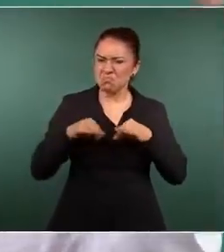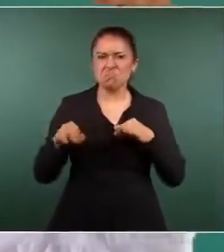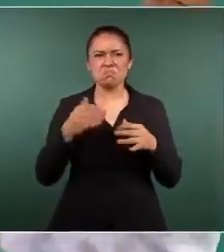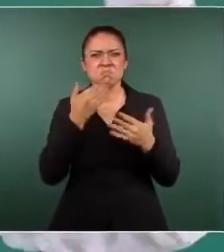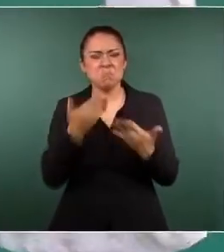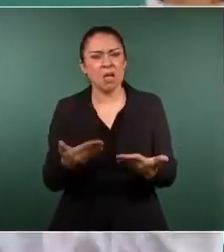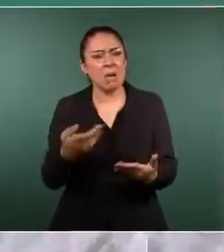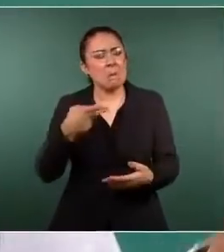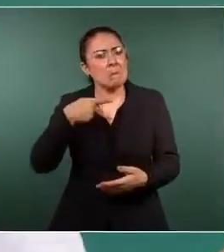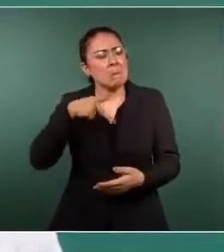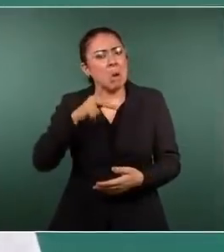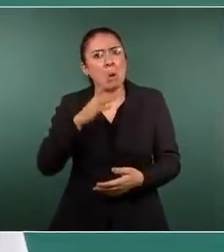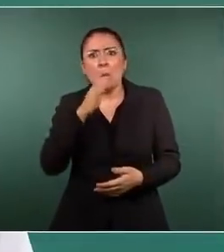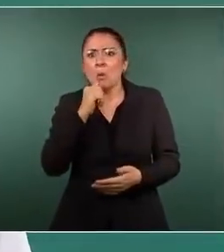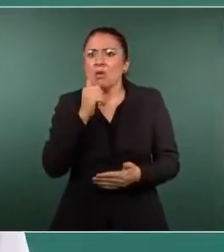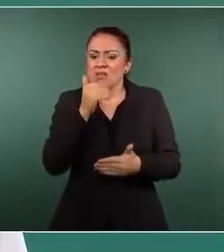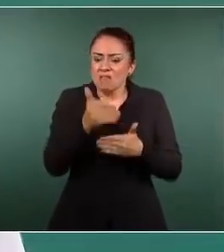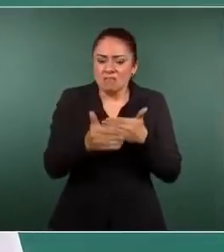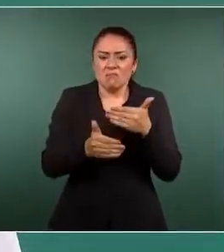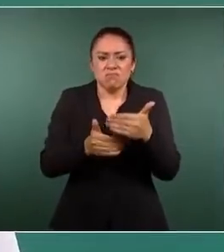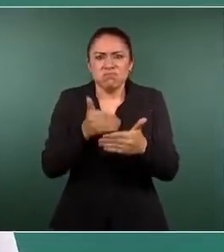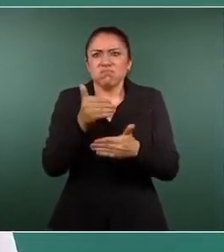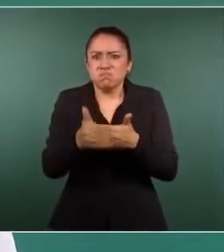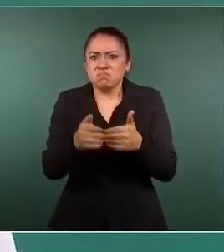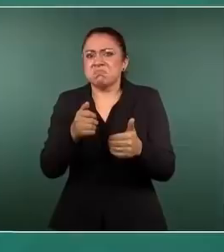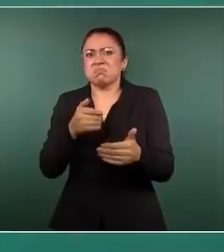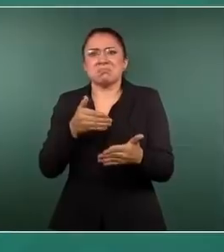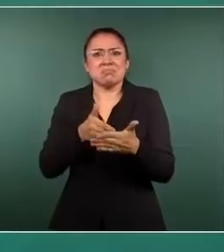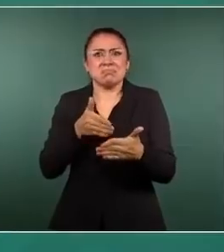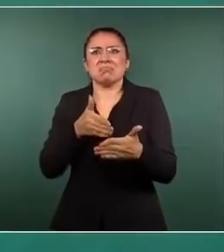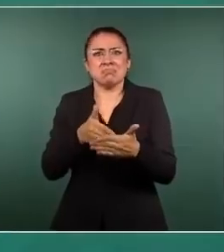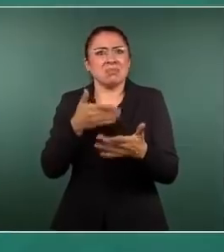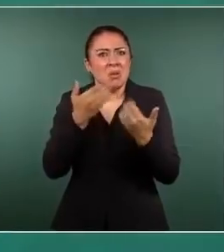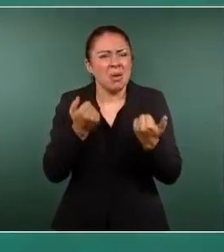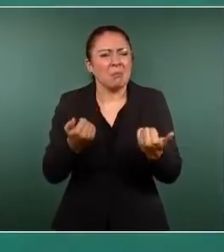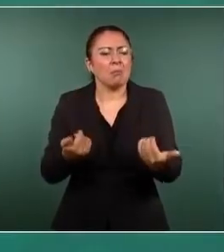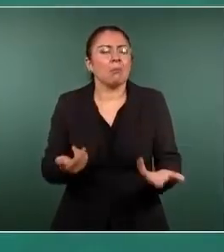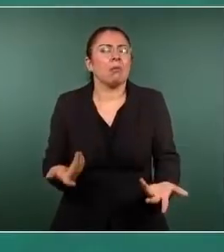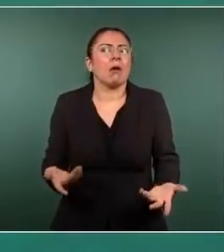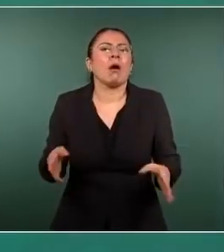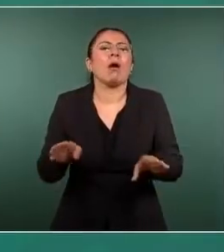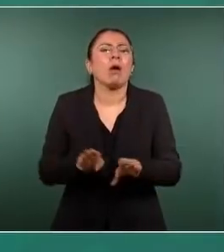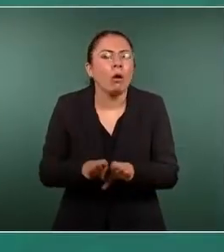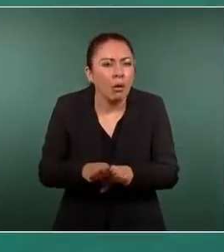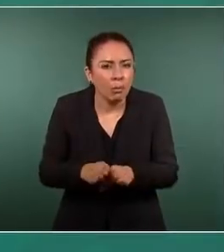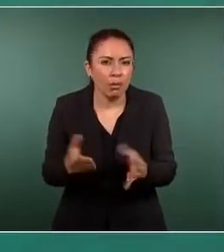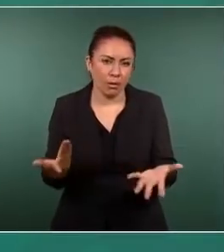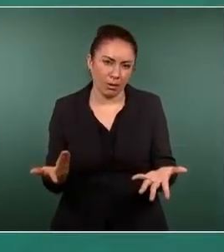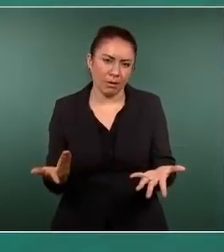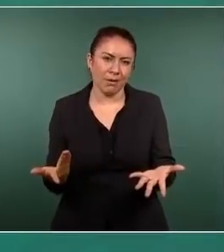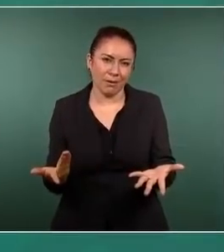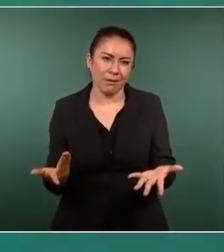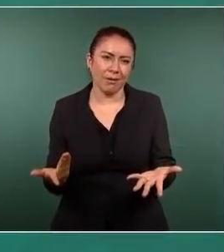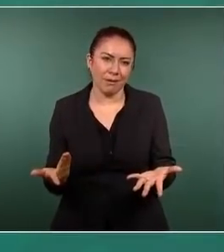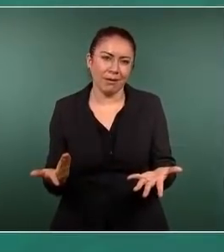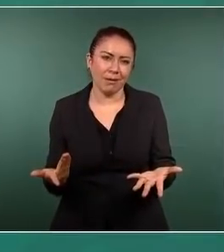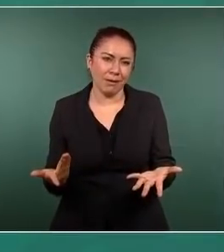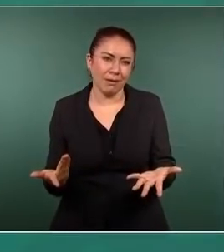podía salir adelante pues como sí